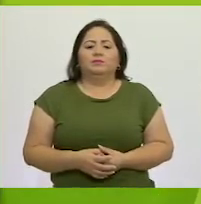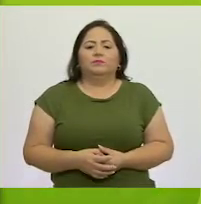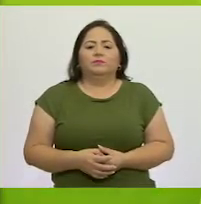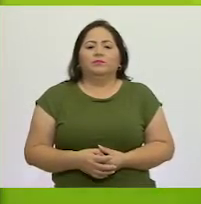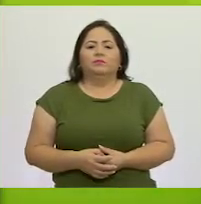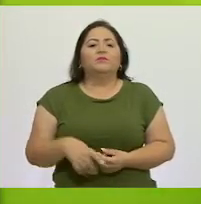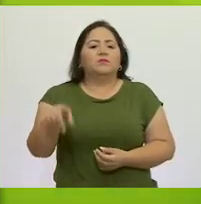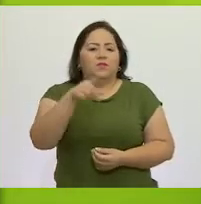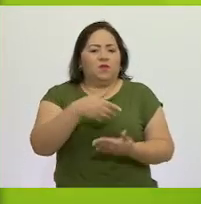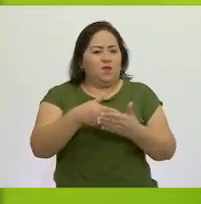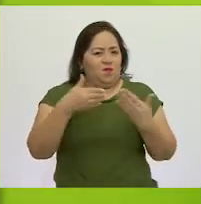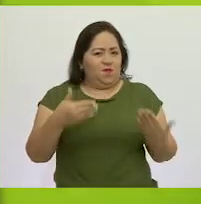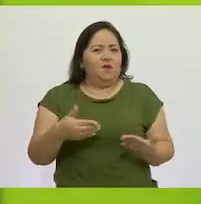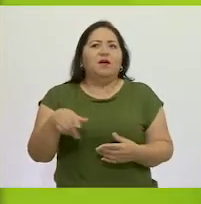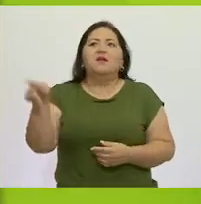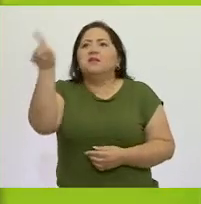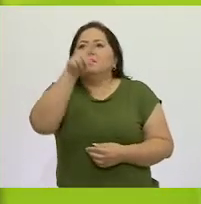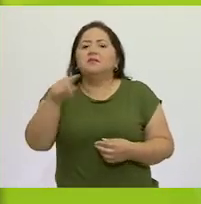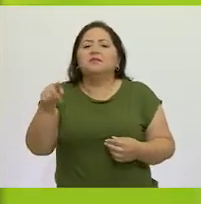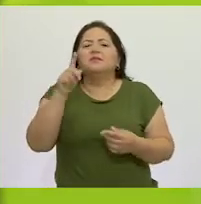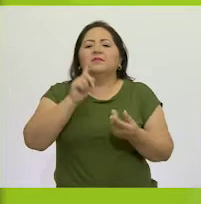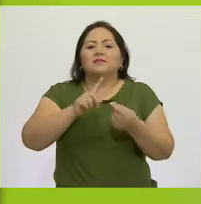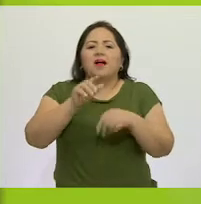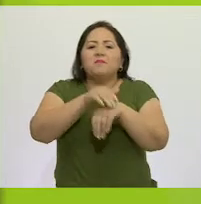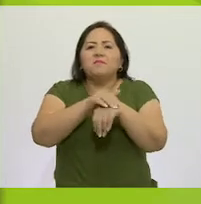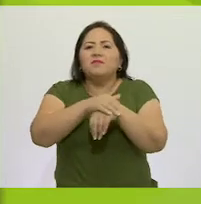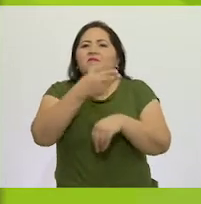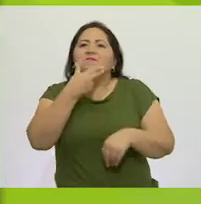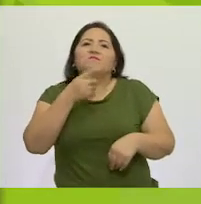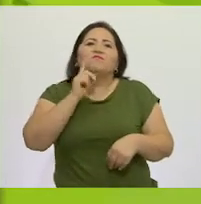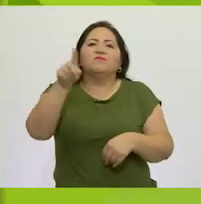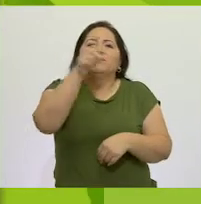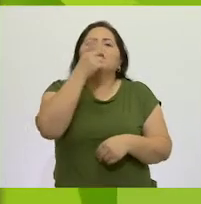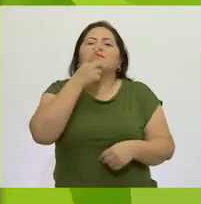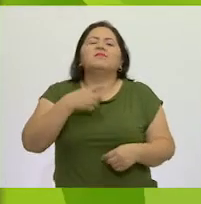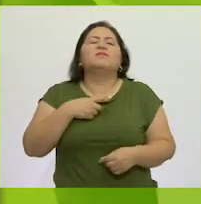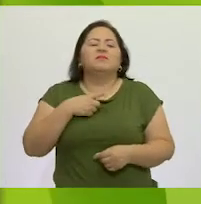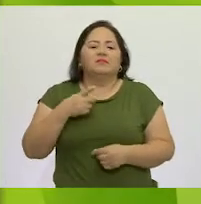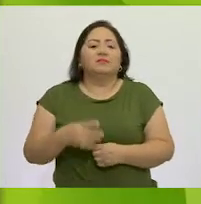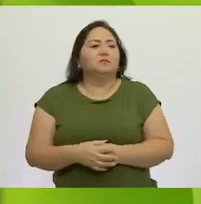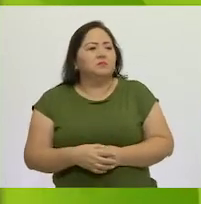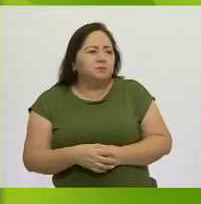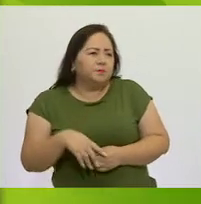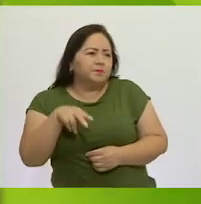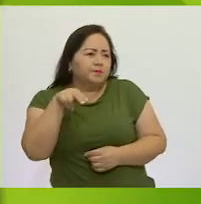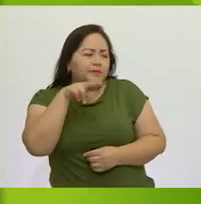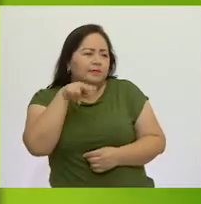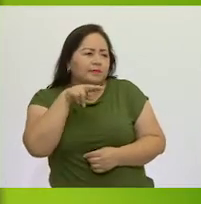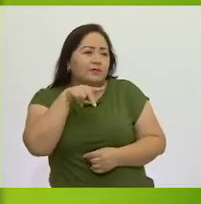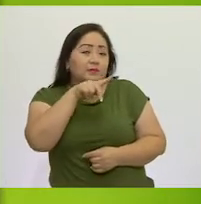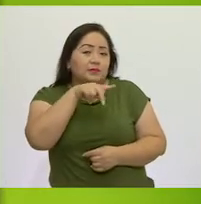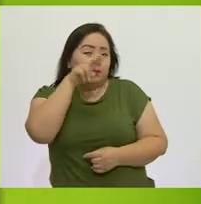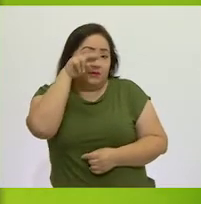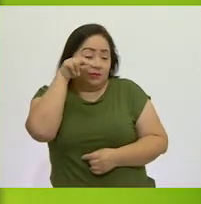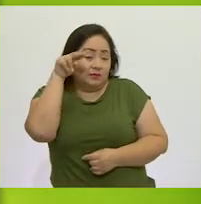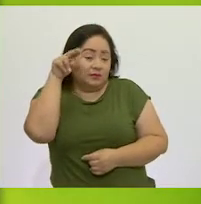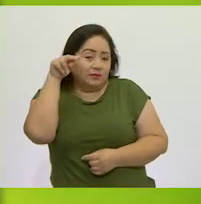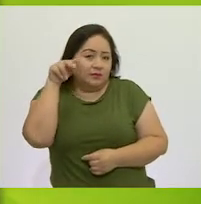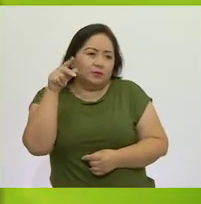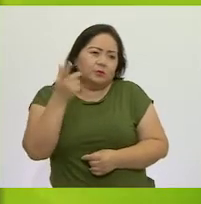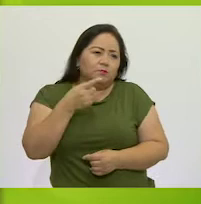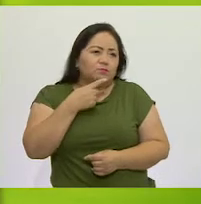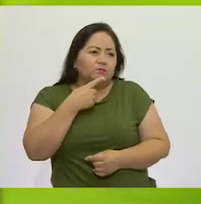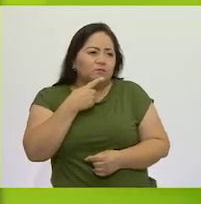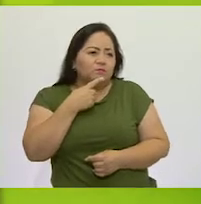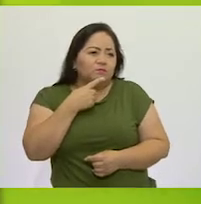Vamos a escuchar lo que nos dicen nuestras amigas y amigos. Sí, la pintura en